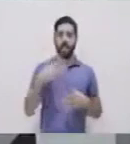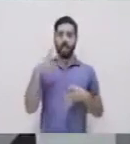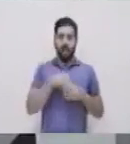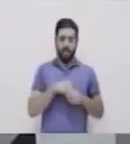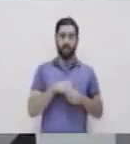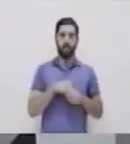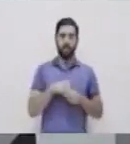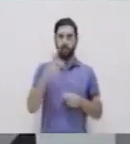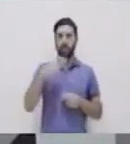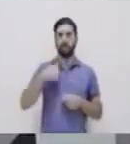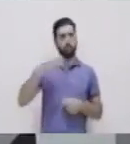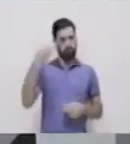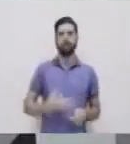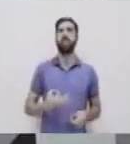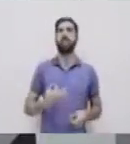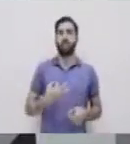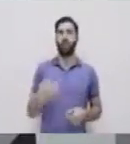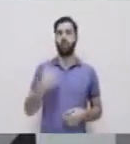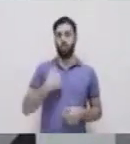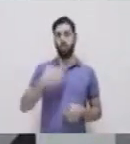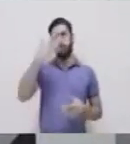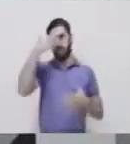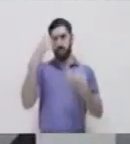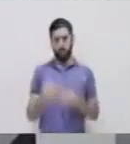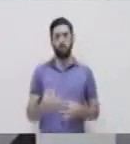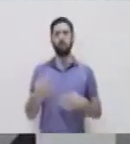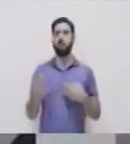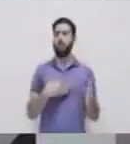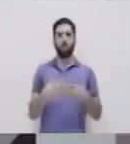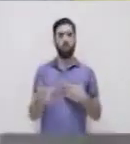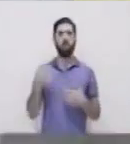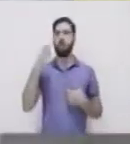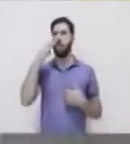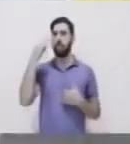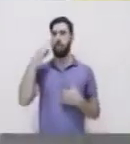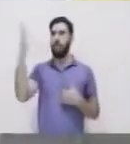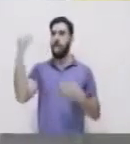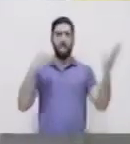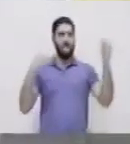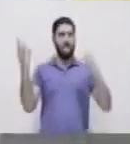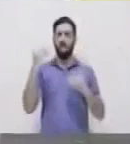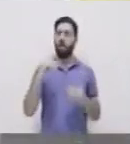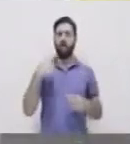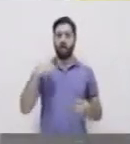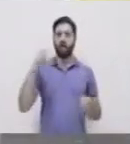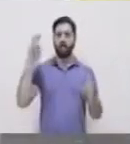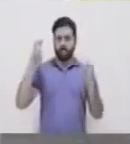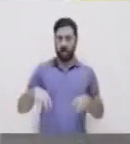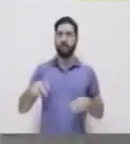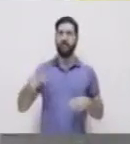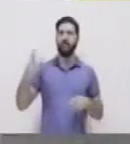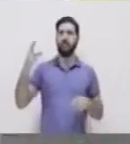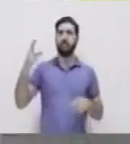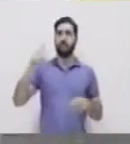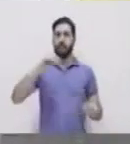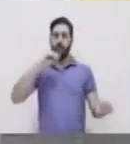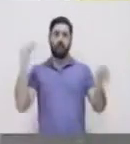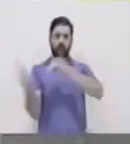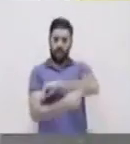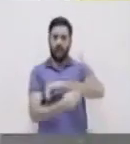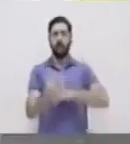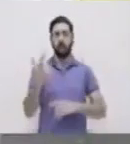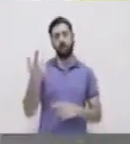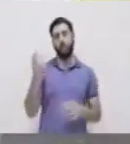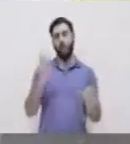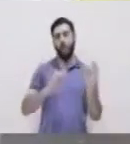nuestras propias convicciones y ser firmes en nuestras decisiones, ¿verdad? Así sean nuestros padres o nuestros maestros o los que nos quieran